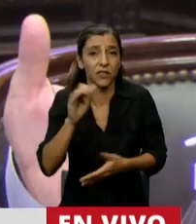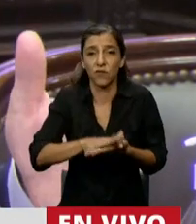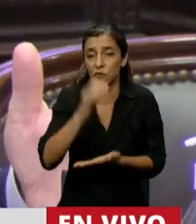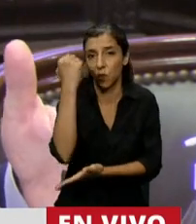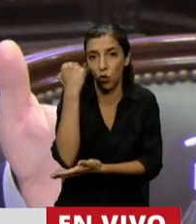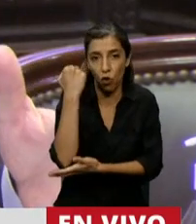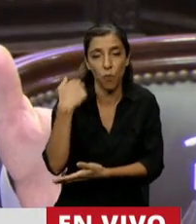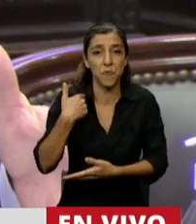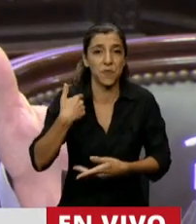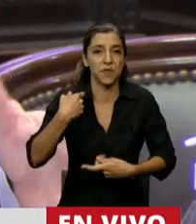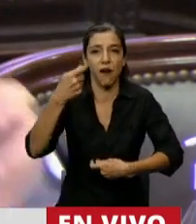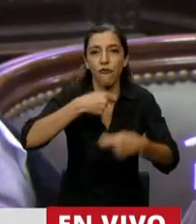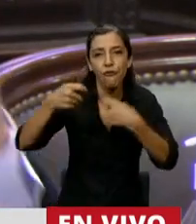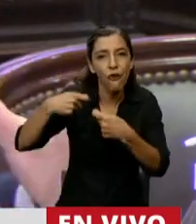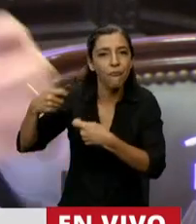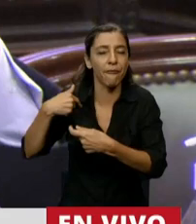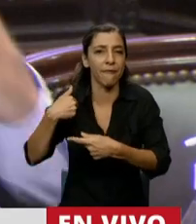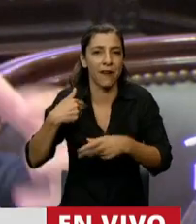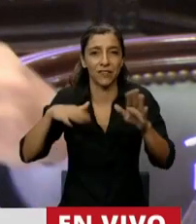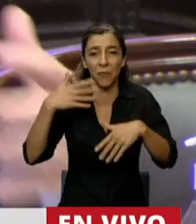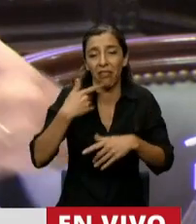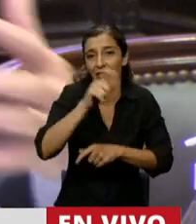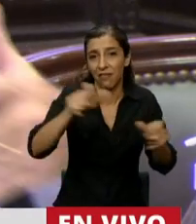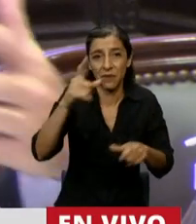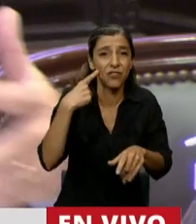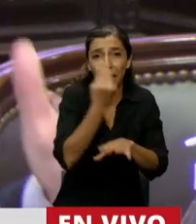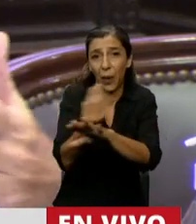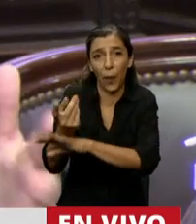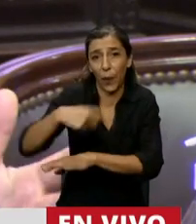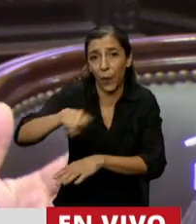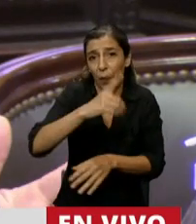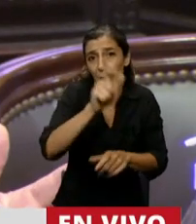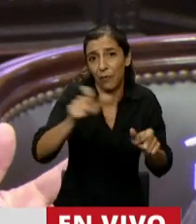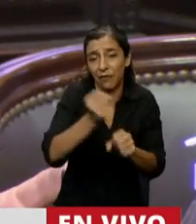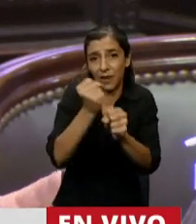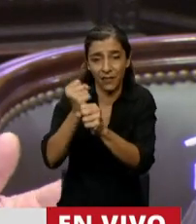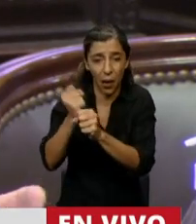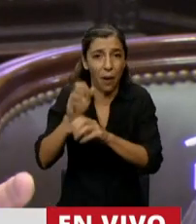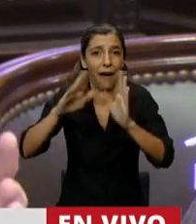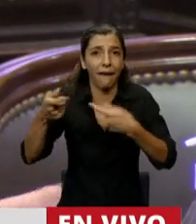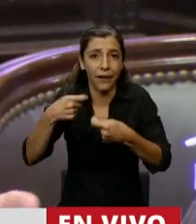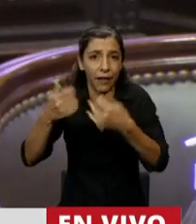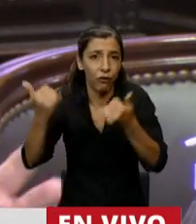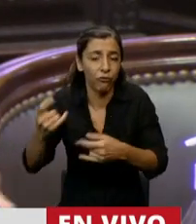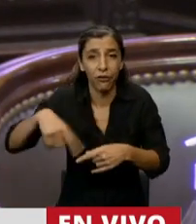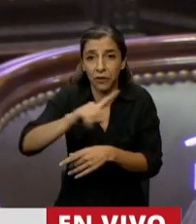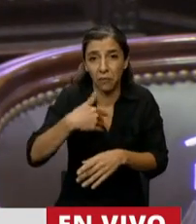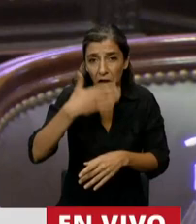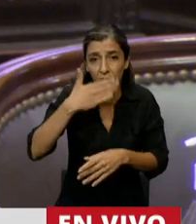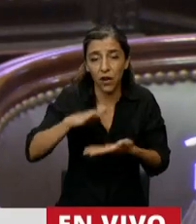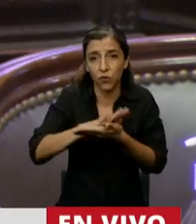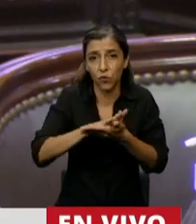que afectan al pequeño y mediano comerciante, que afectan los intereses de los trabajadores y de los consumidores, no se terminan de